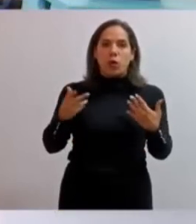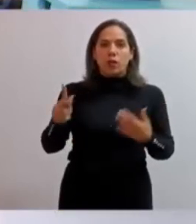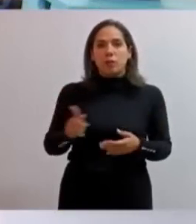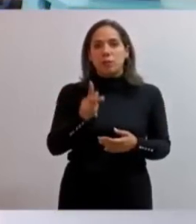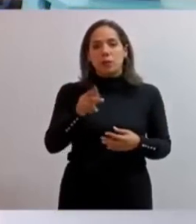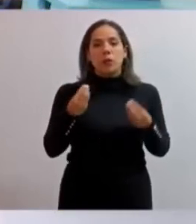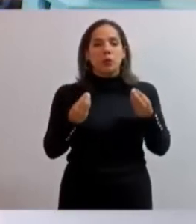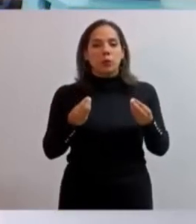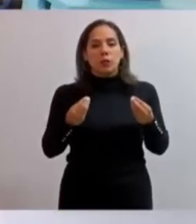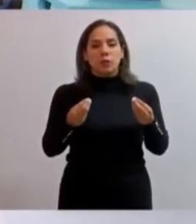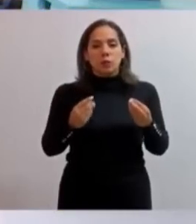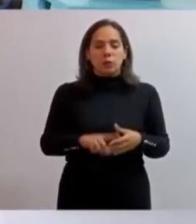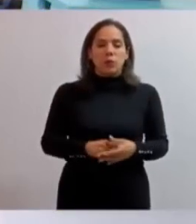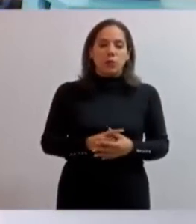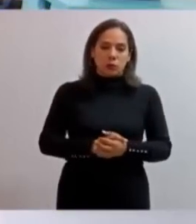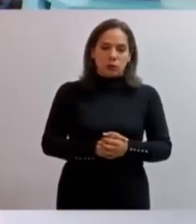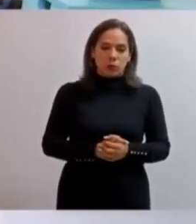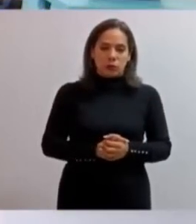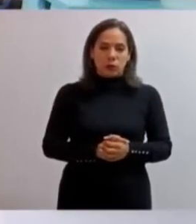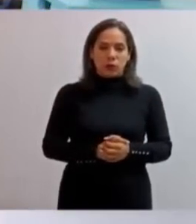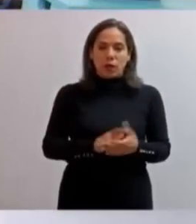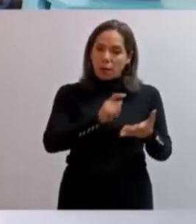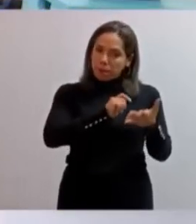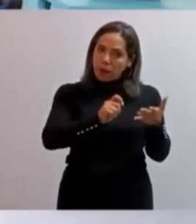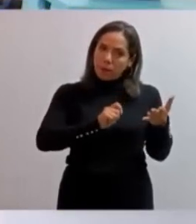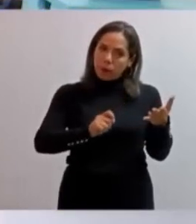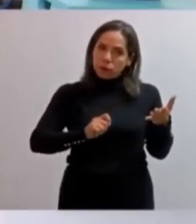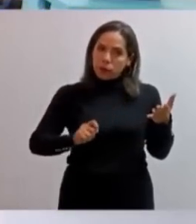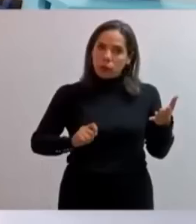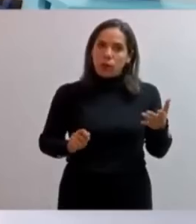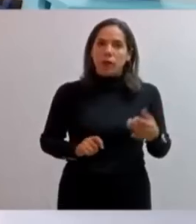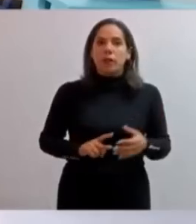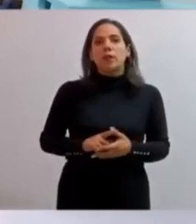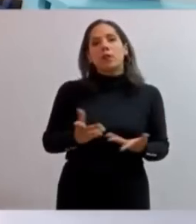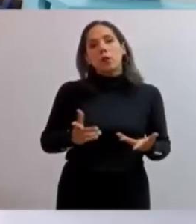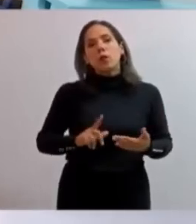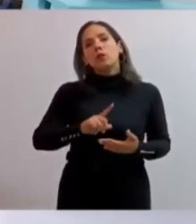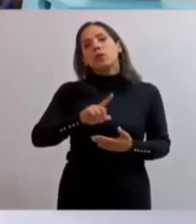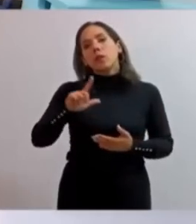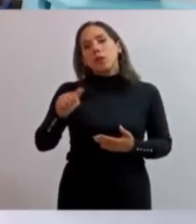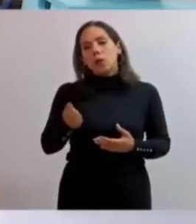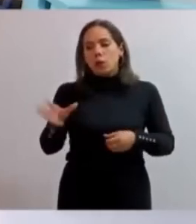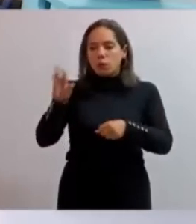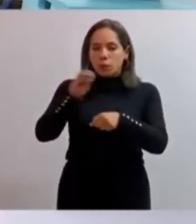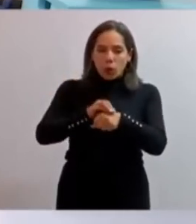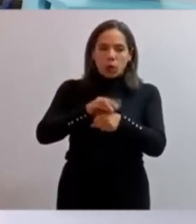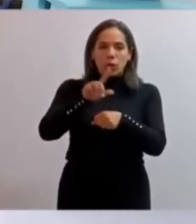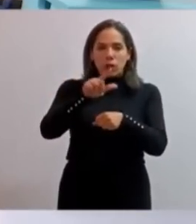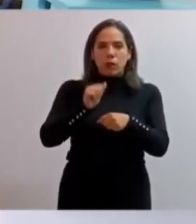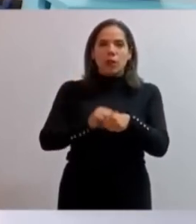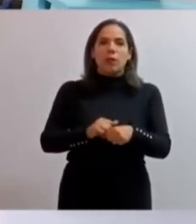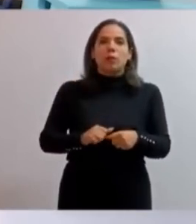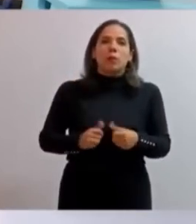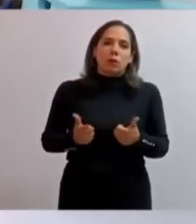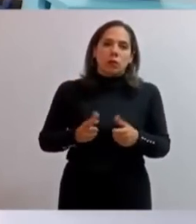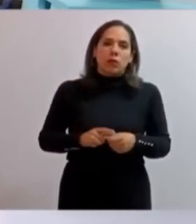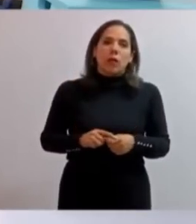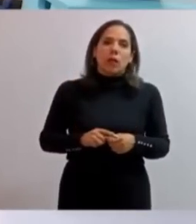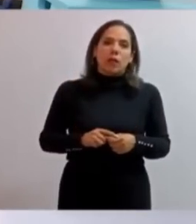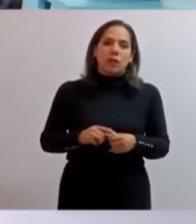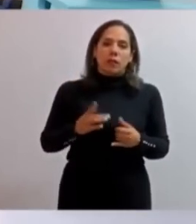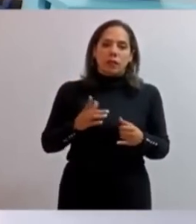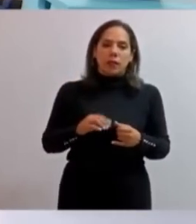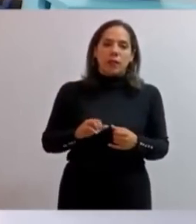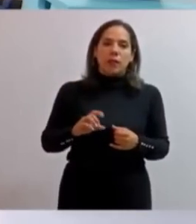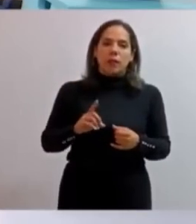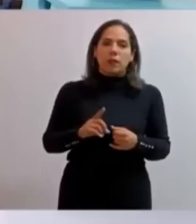muchos comentarios, vamos a tomar nota de ellos, que de alguna manera incorporaremos en las líneas de acción que tenemos desde la Dirección General